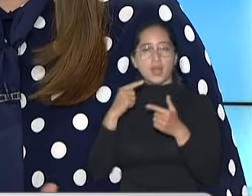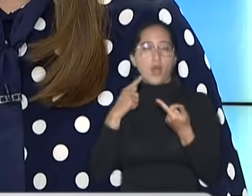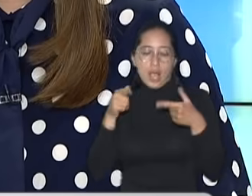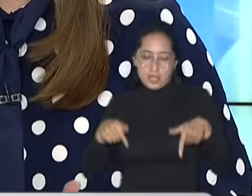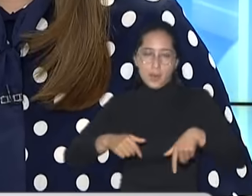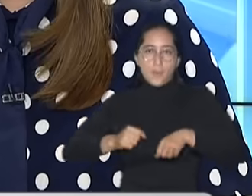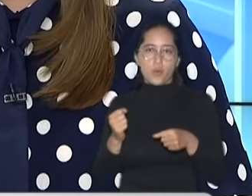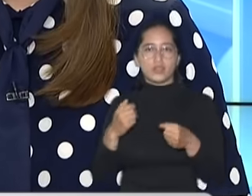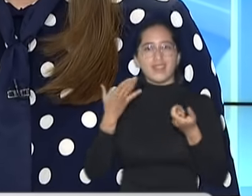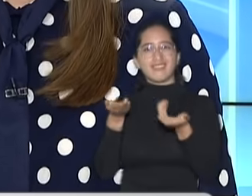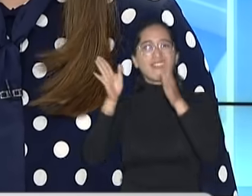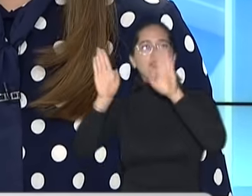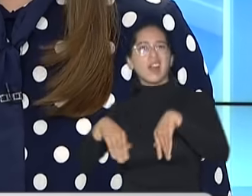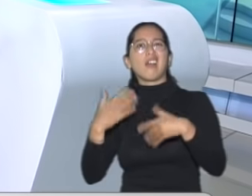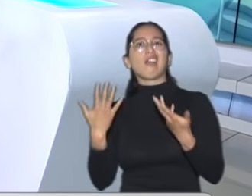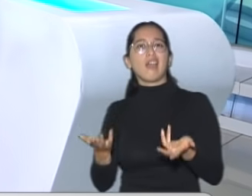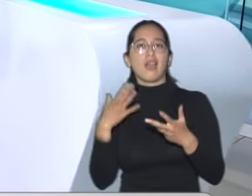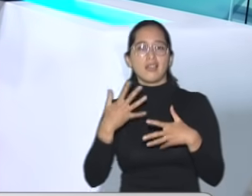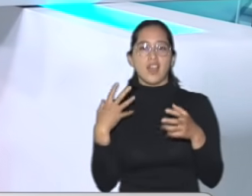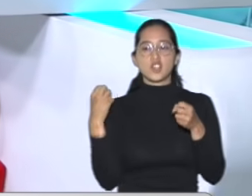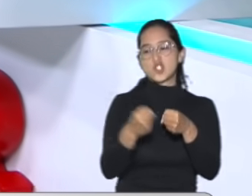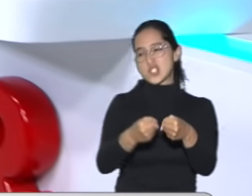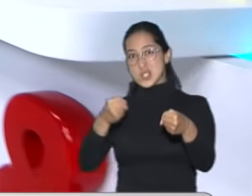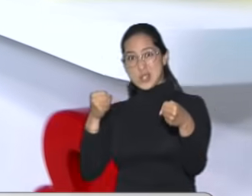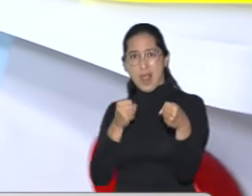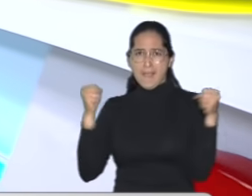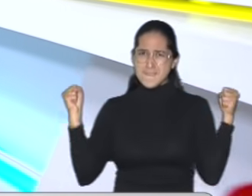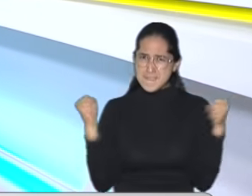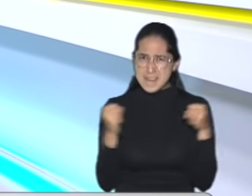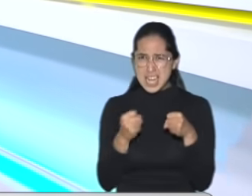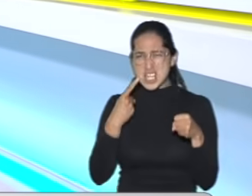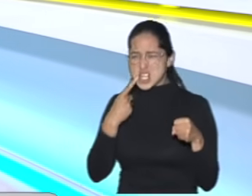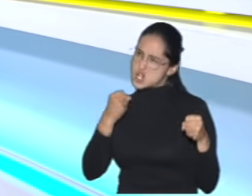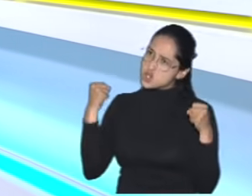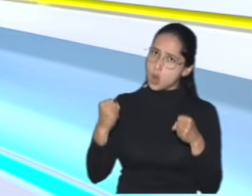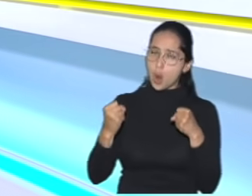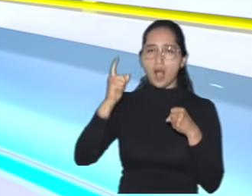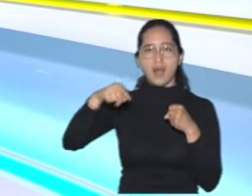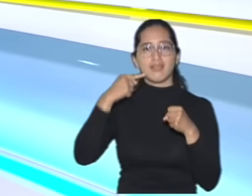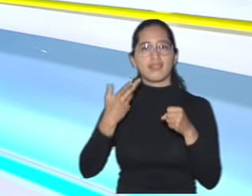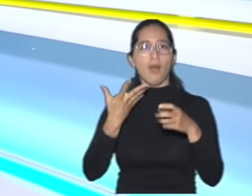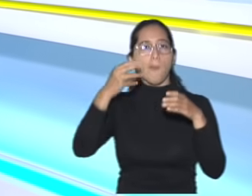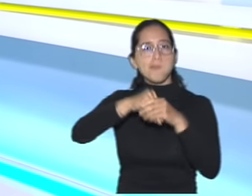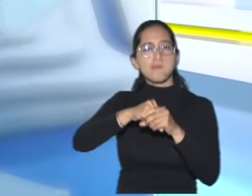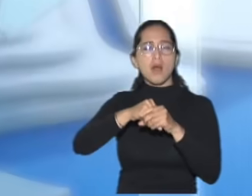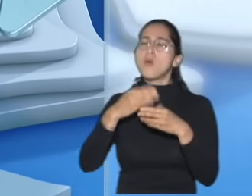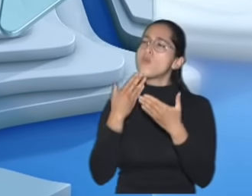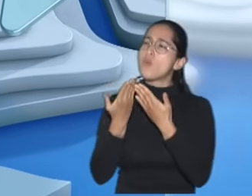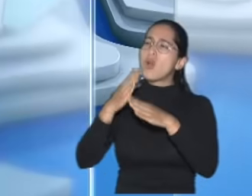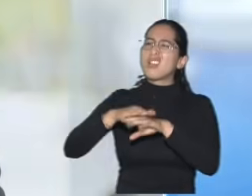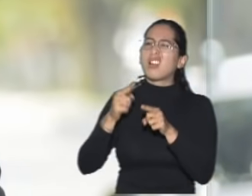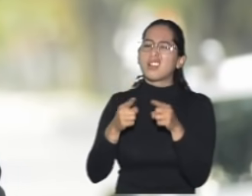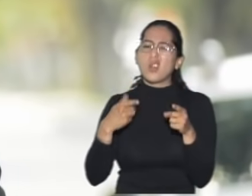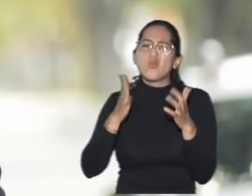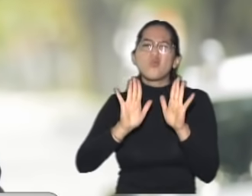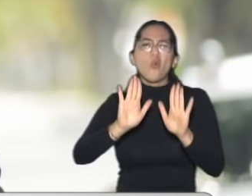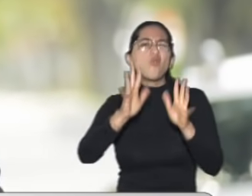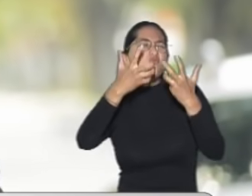espera que sean almacenadas. Stick, muy buenas tardes. ¿Cuántos son y cuándo van a comenzar a funcionar?